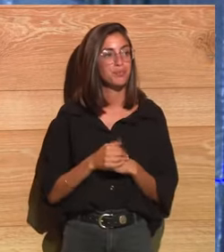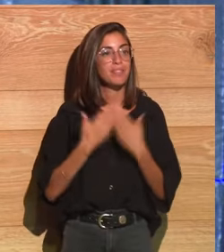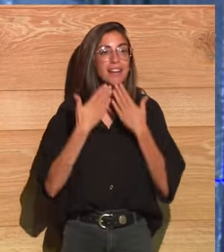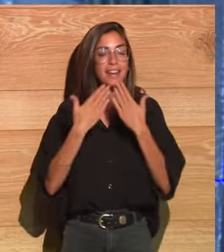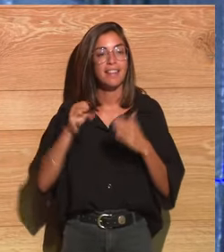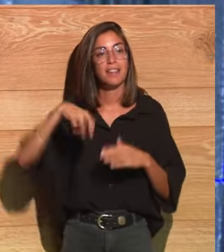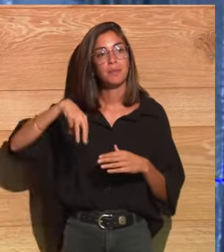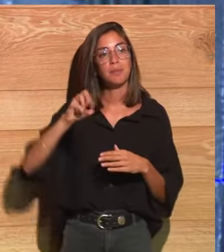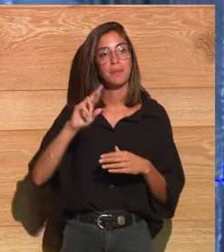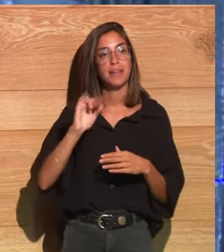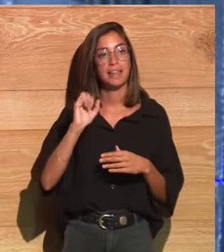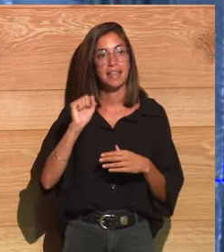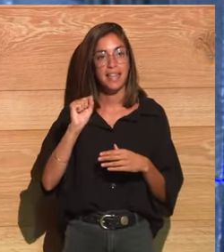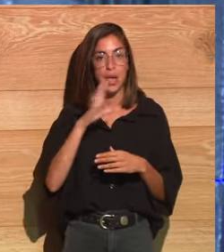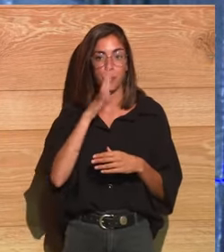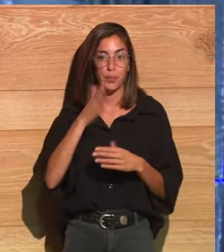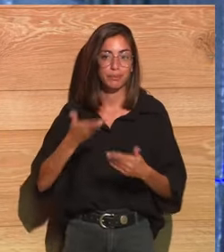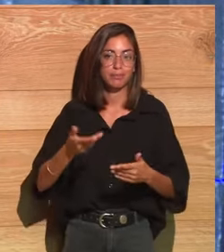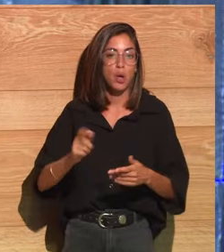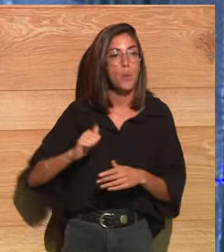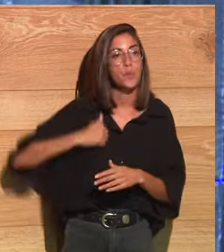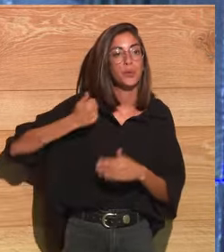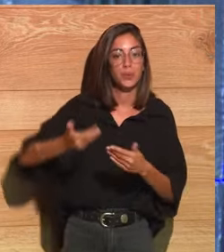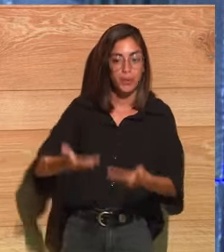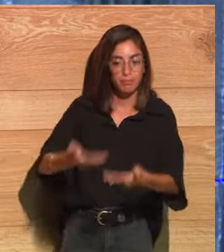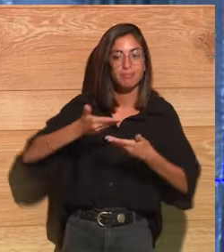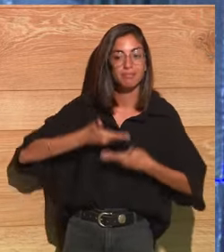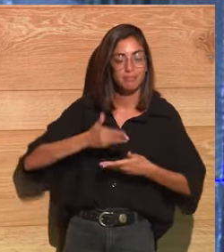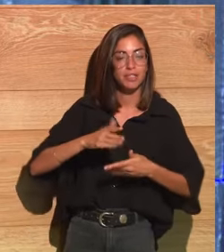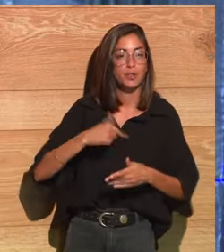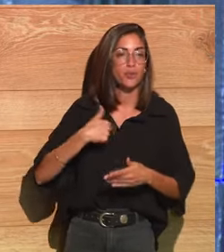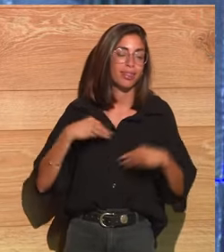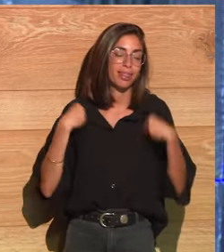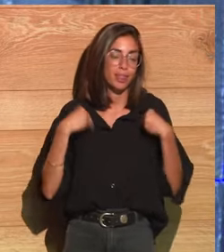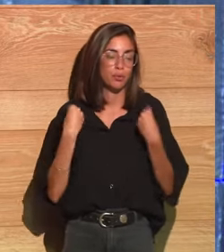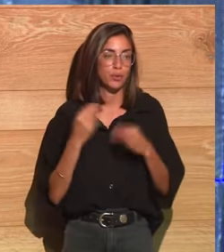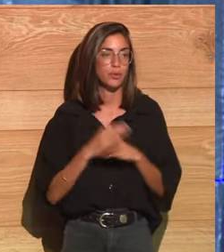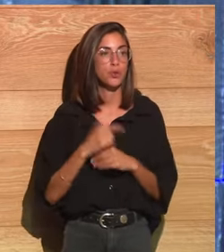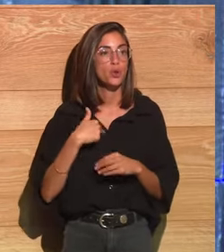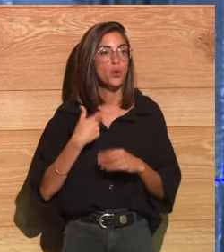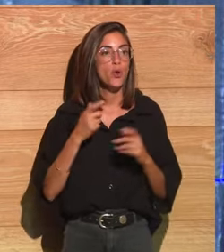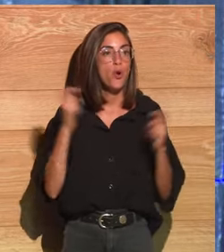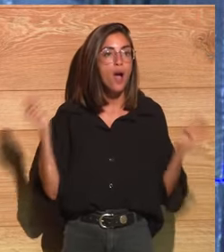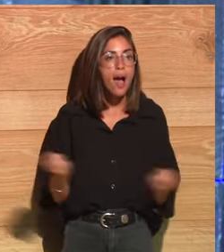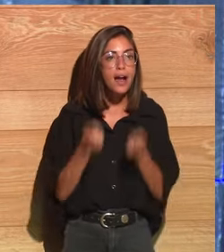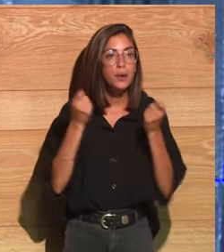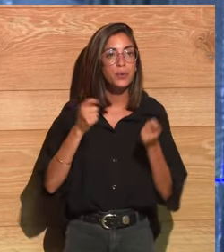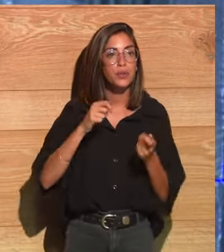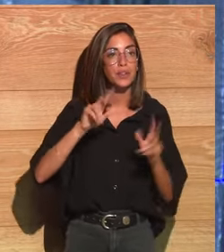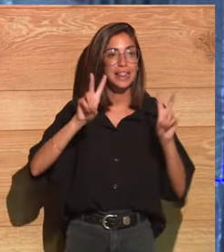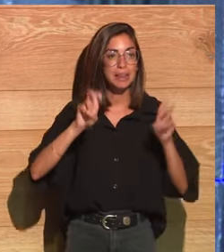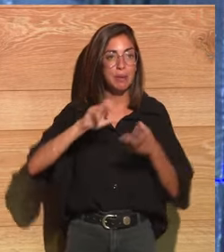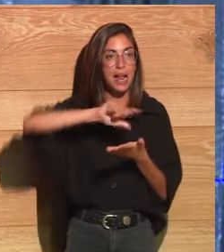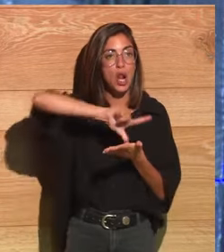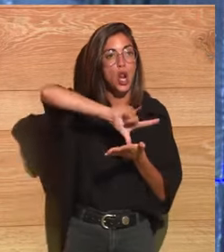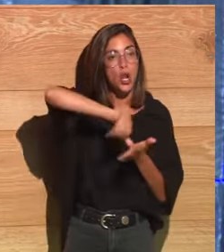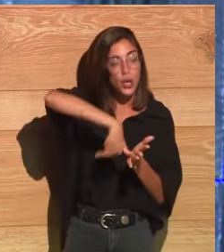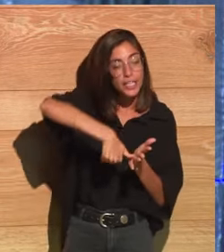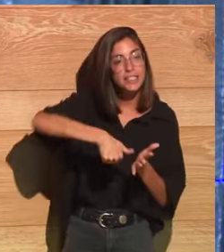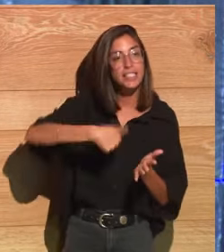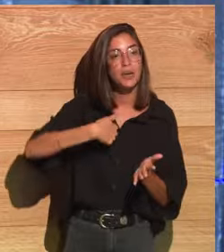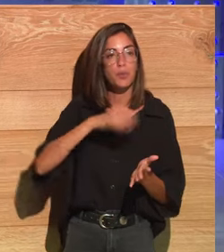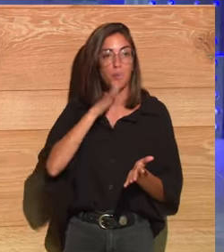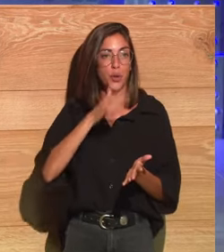esta oportunidad. La voy a disfrutar mucho. Tengo un anuncio, primero la logística, porque me he comprometido a